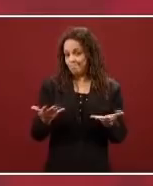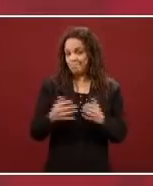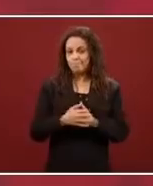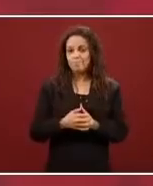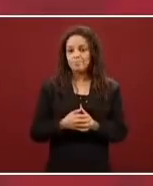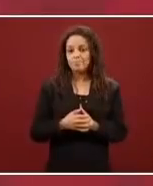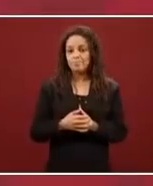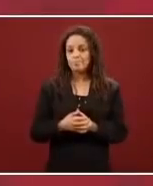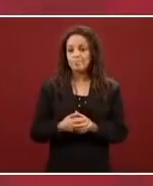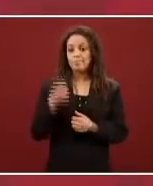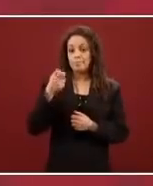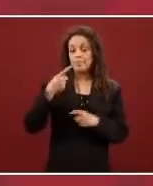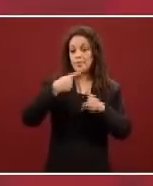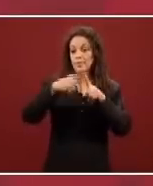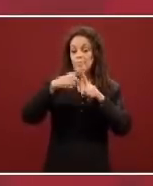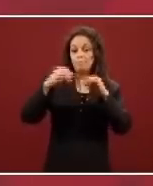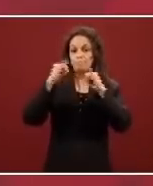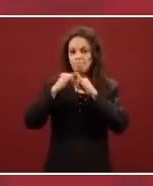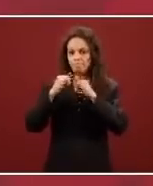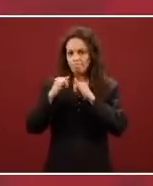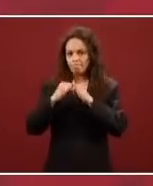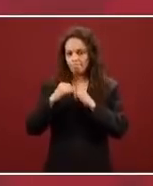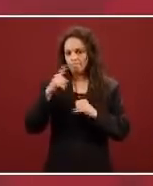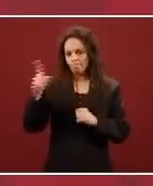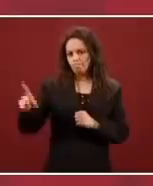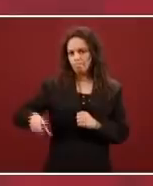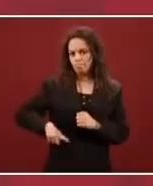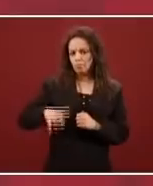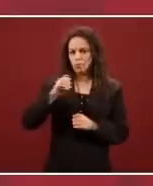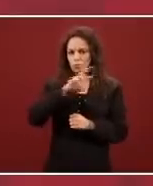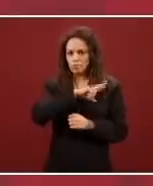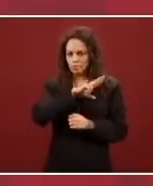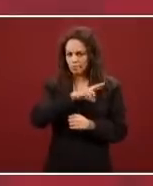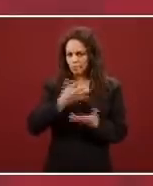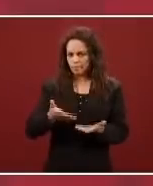públicas, sociales y privadas revisen cuáles son sus